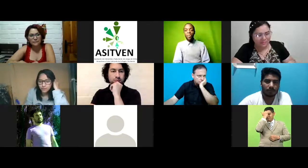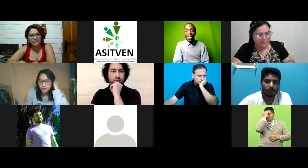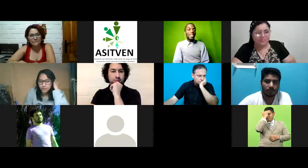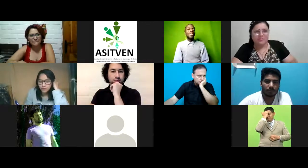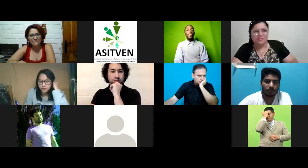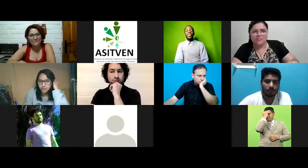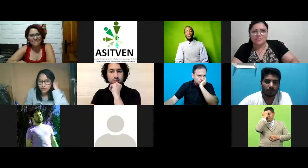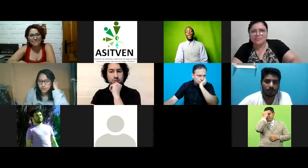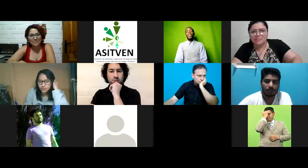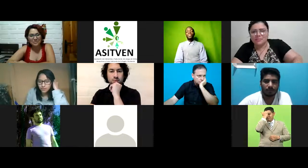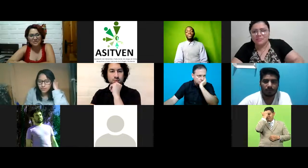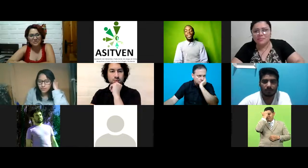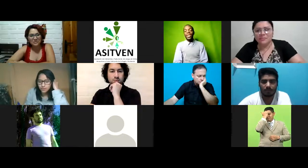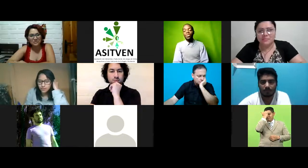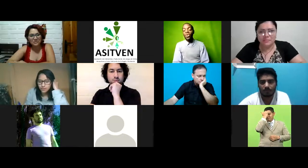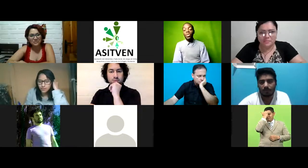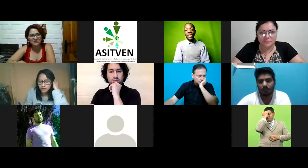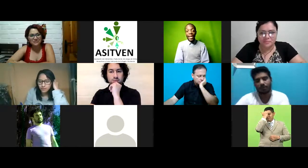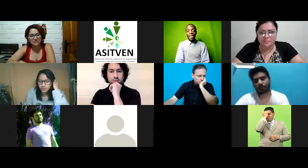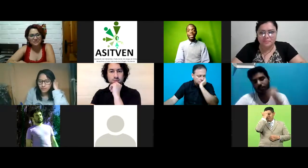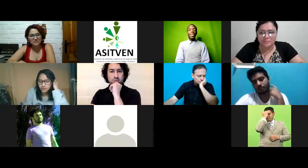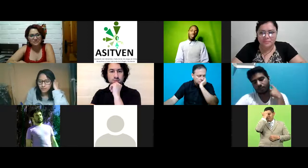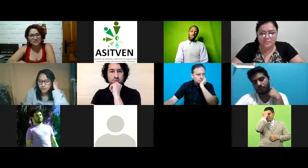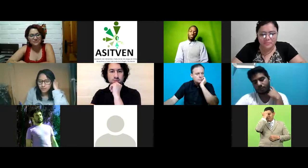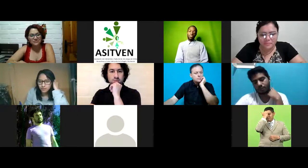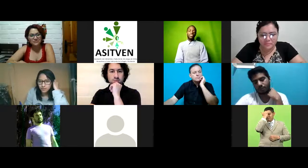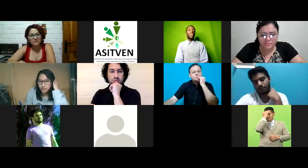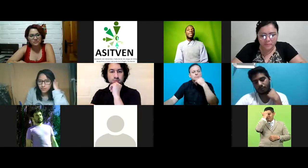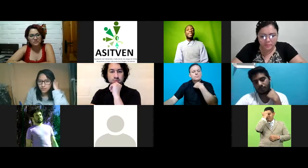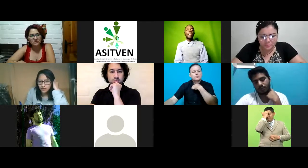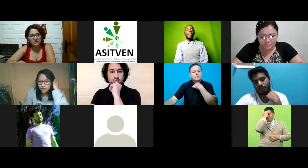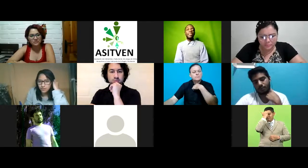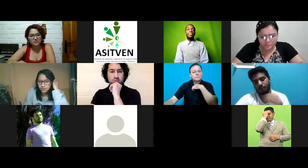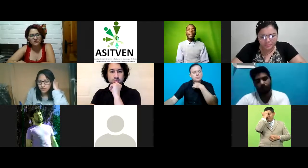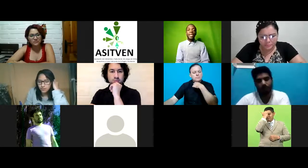norma WASLI, o la norma WFD. No.